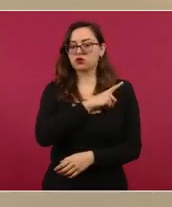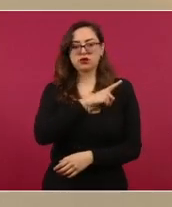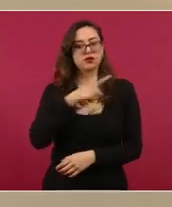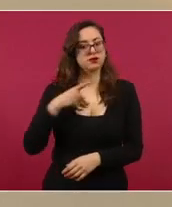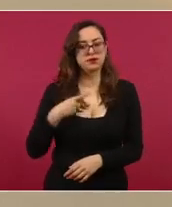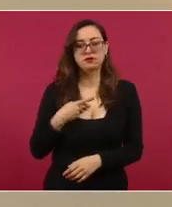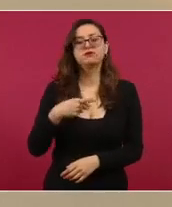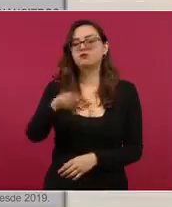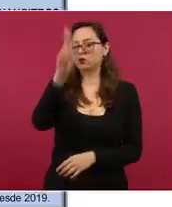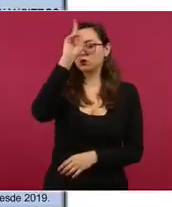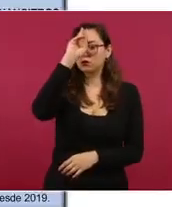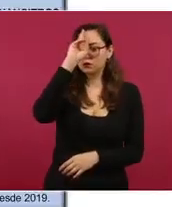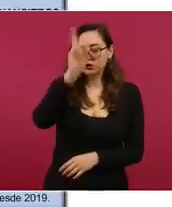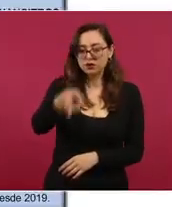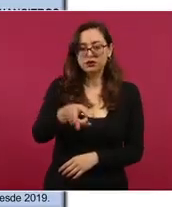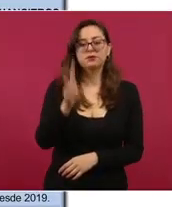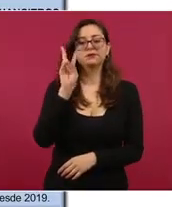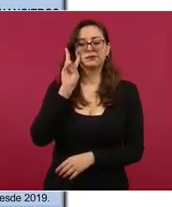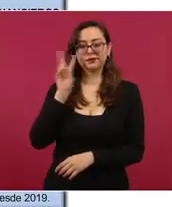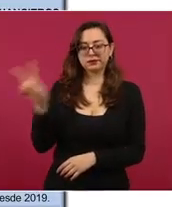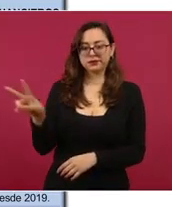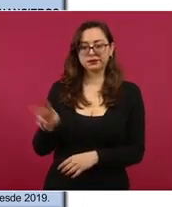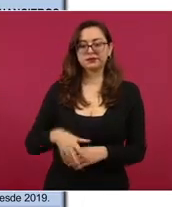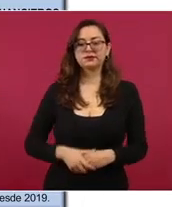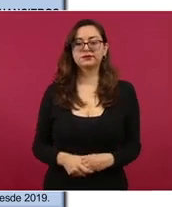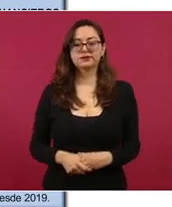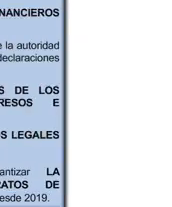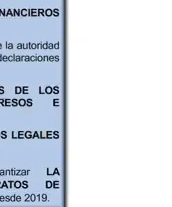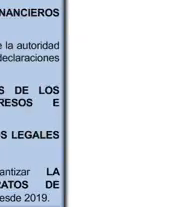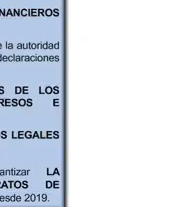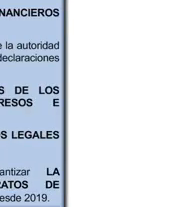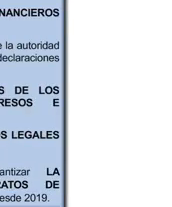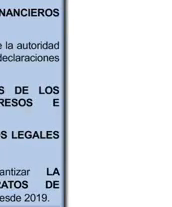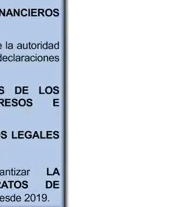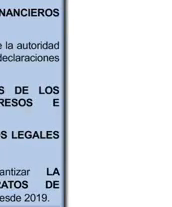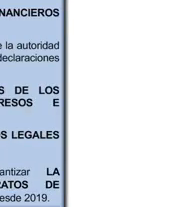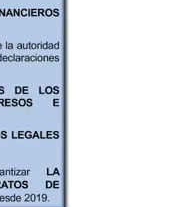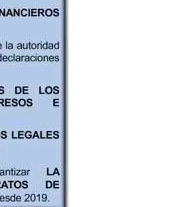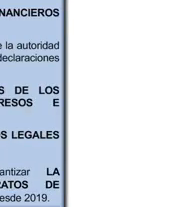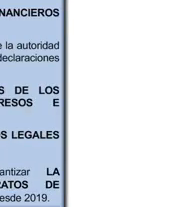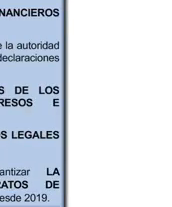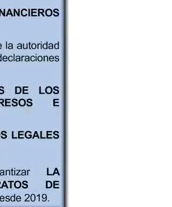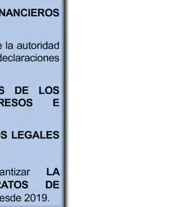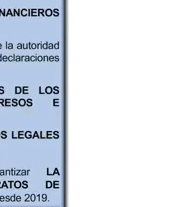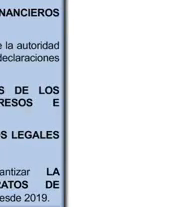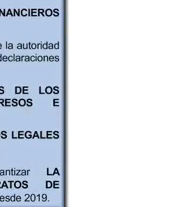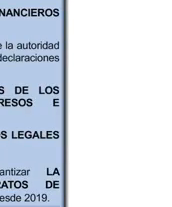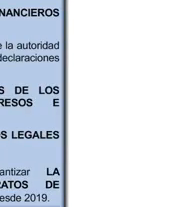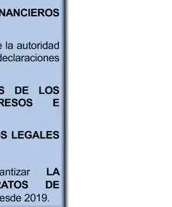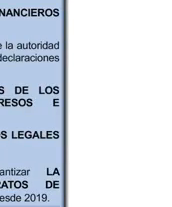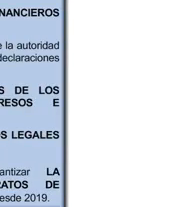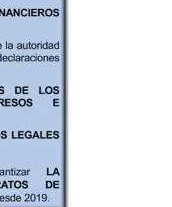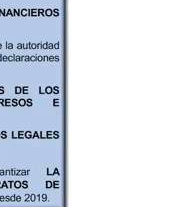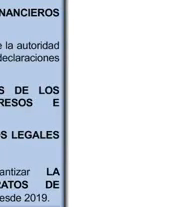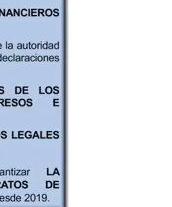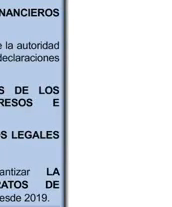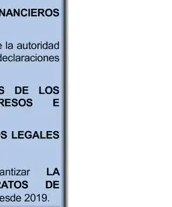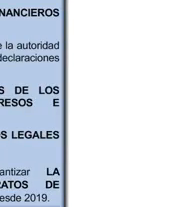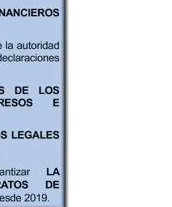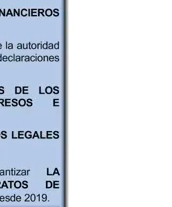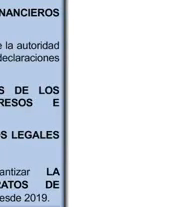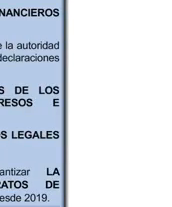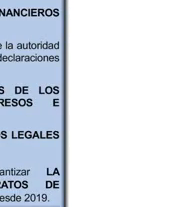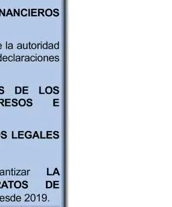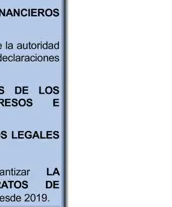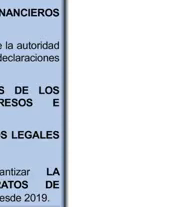decir, que haya un mismo representante entre jugadores y equipos, generando un conflicto de